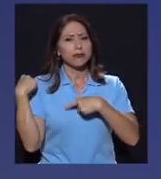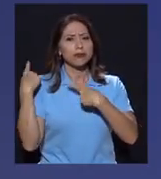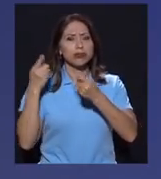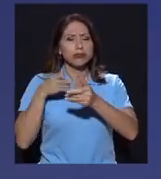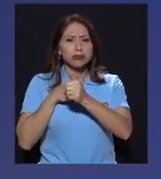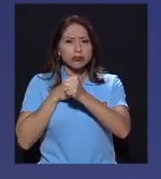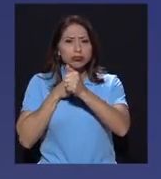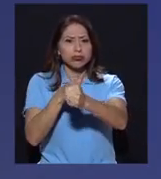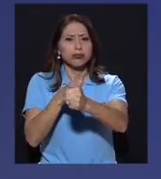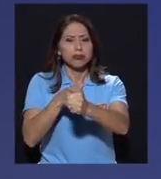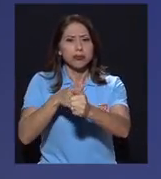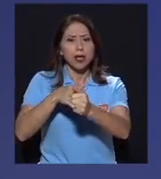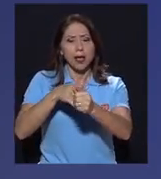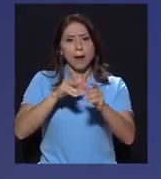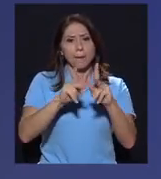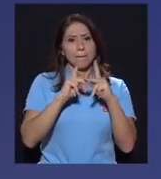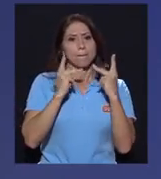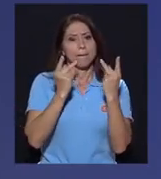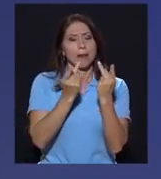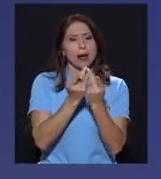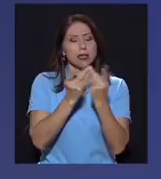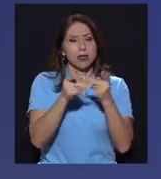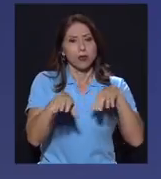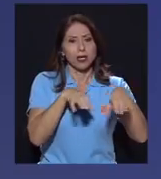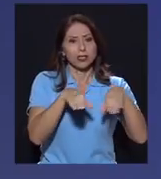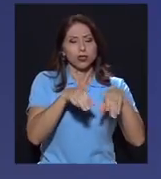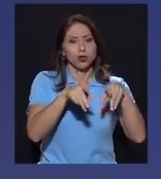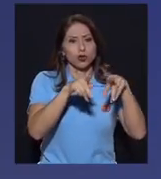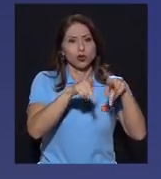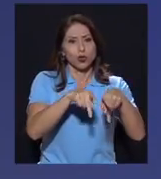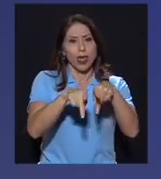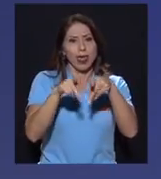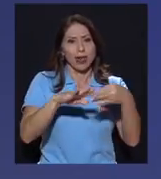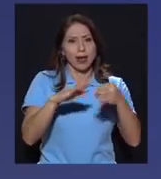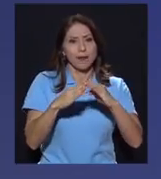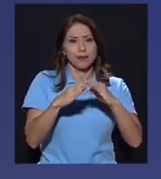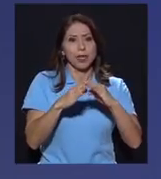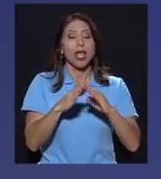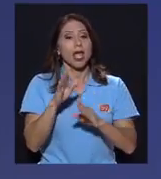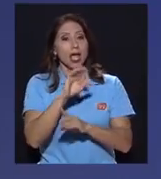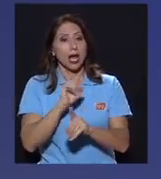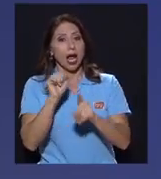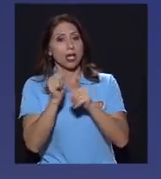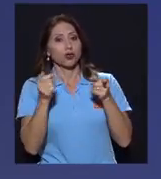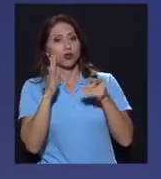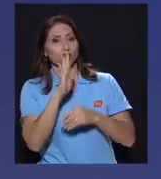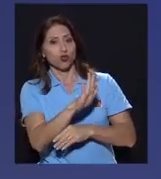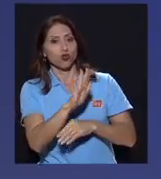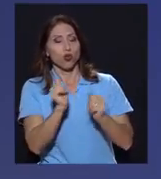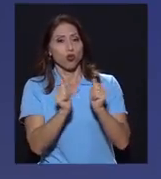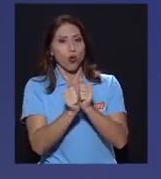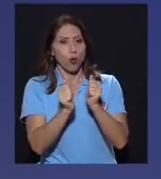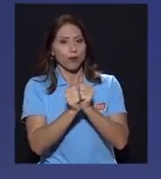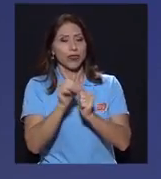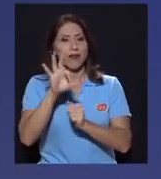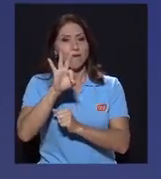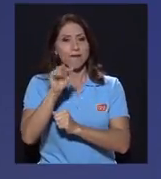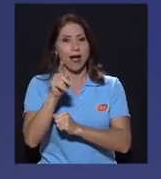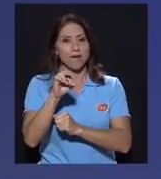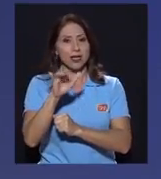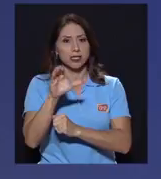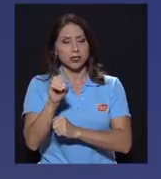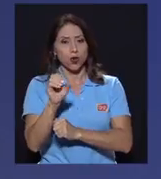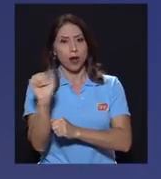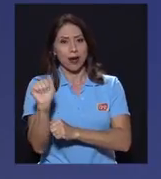liderando en el partido acción ciudadana y el caso en el caso suyo con fabricio alvarado la unidad nacional